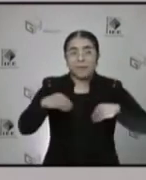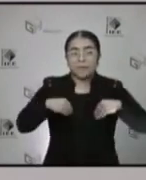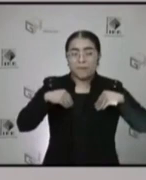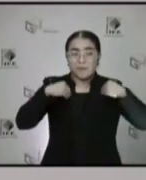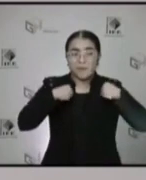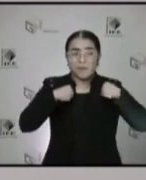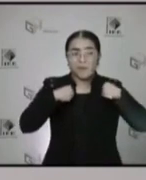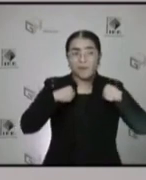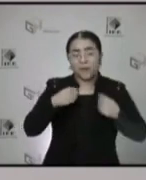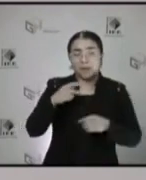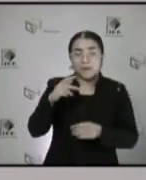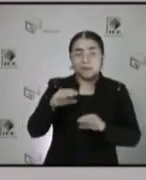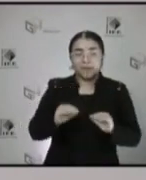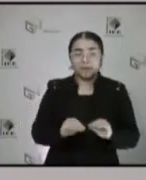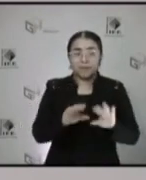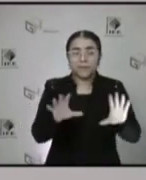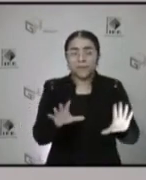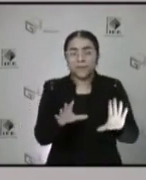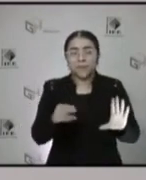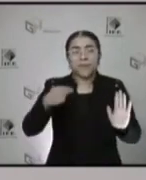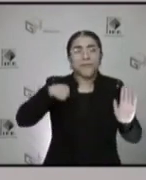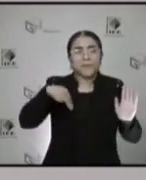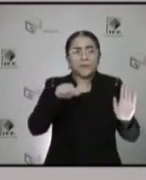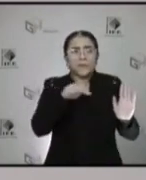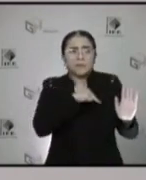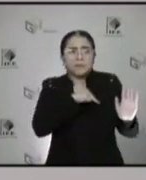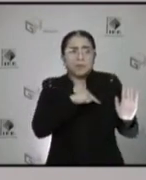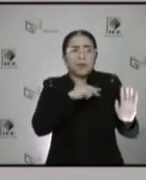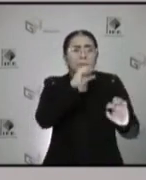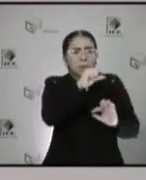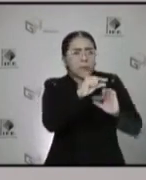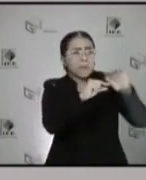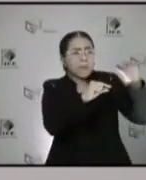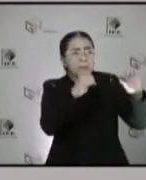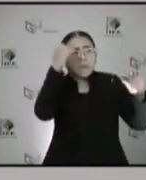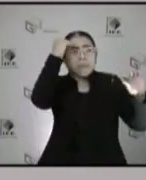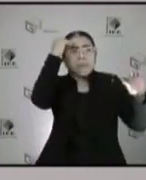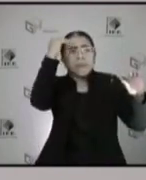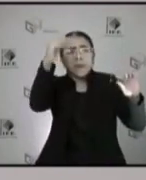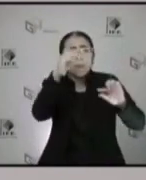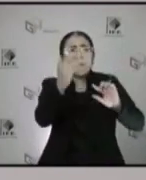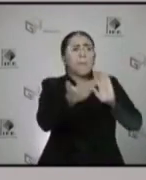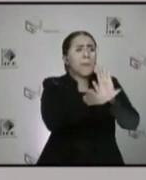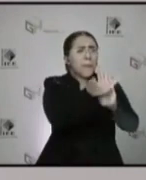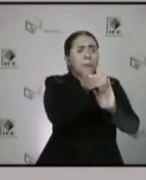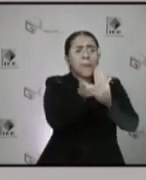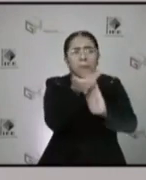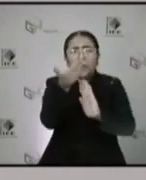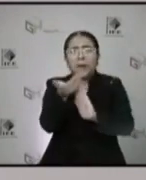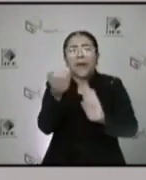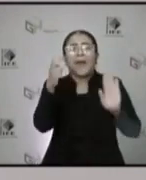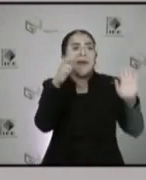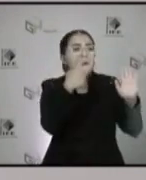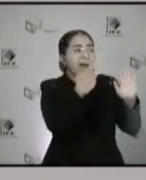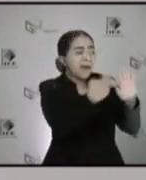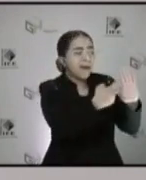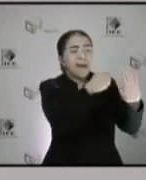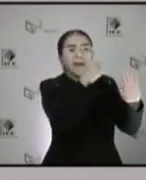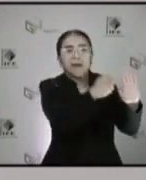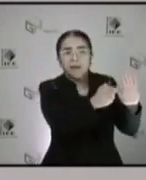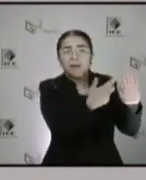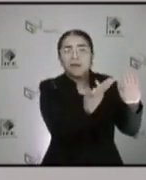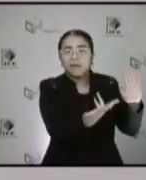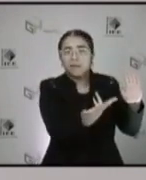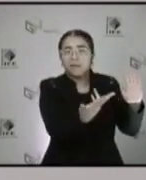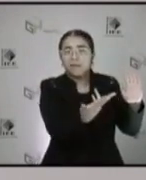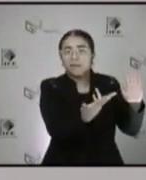a nuestro prestigio personal. Eso es lo que hemos construido en el transcurso del tiempo, eso es lo que nos avala, eso es lo que nos permite ir